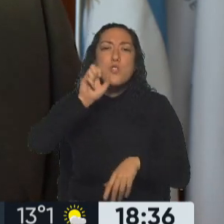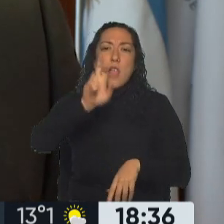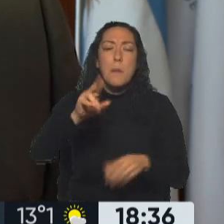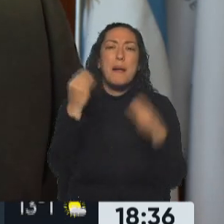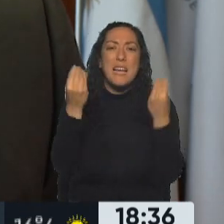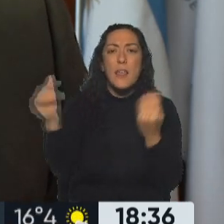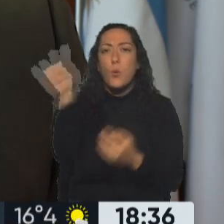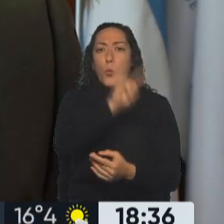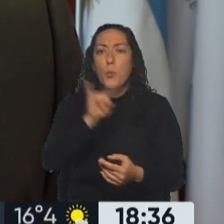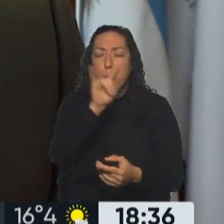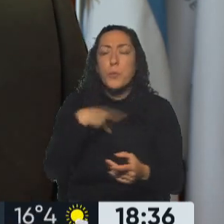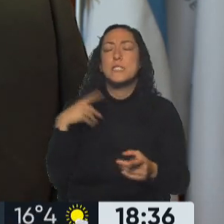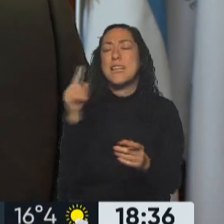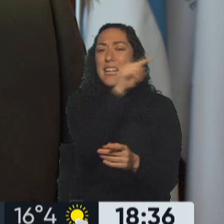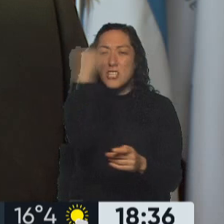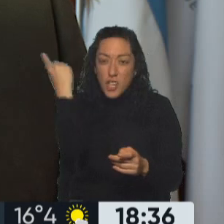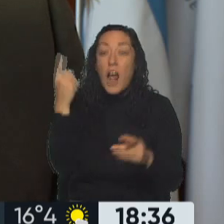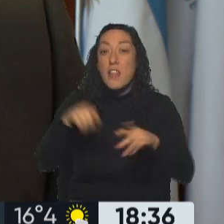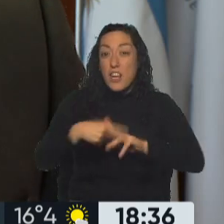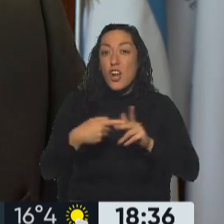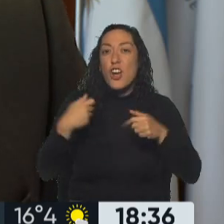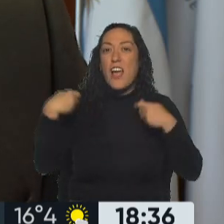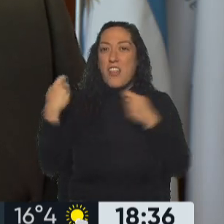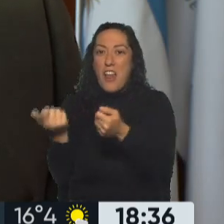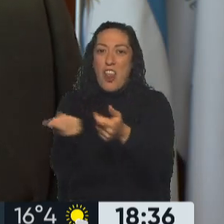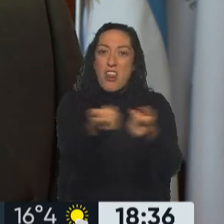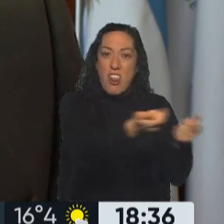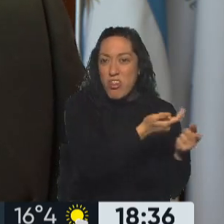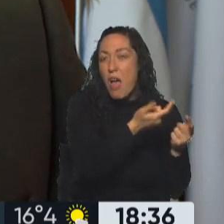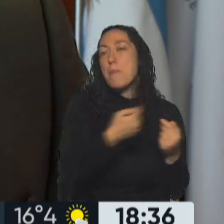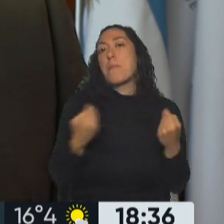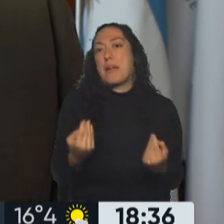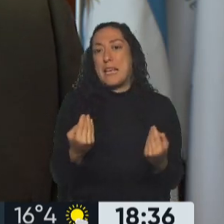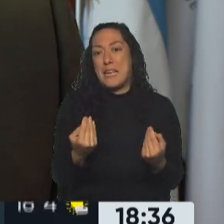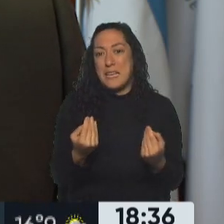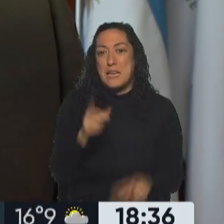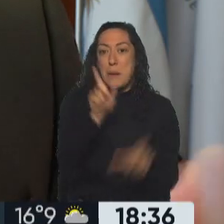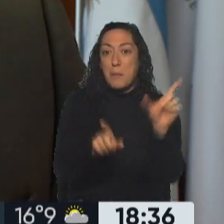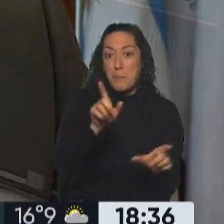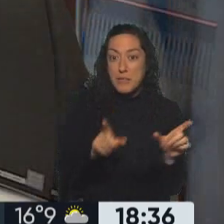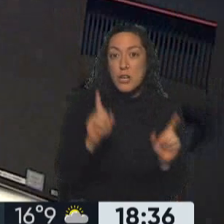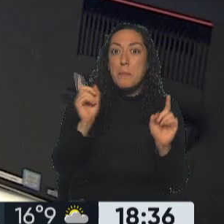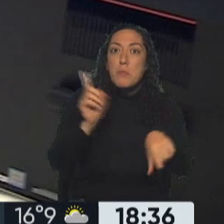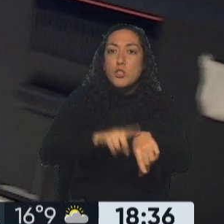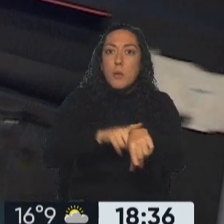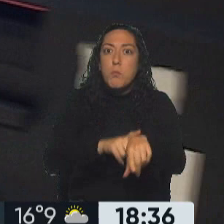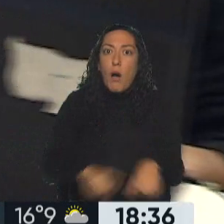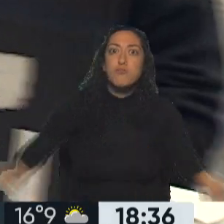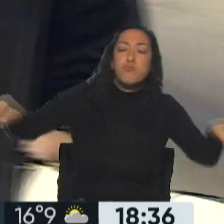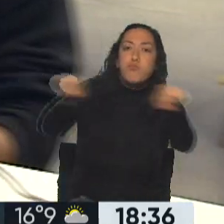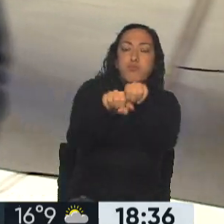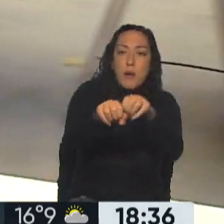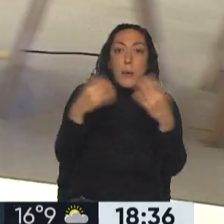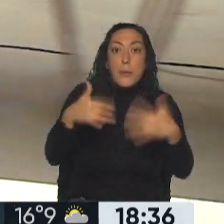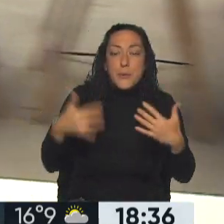universidades nacionales gozar de esa tecnología, que es lo que permite estar a mucha gente conectada a la vez, porque las Wi-Fi,